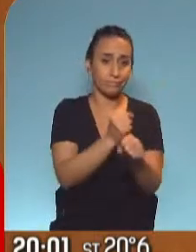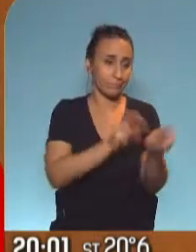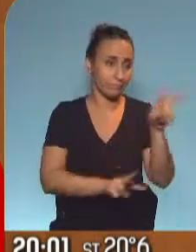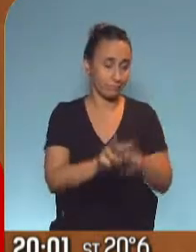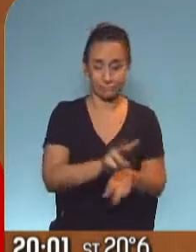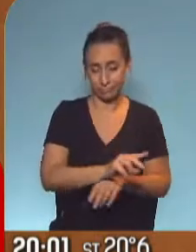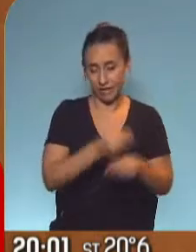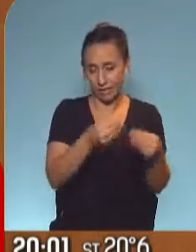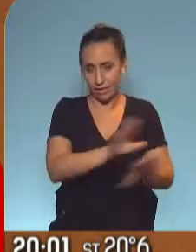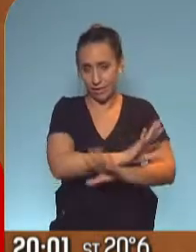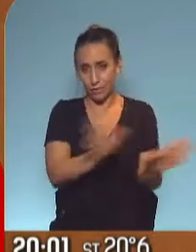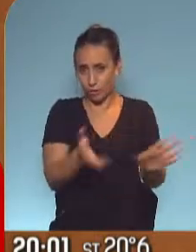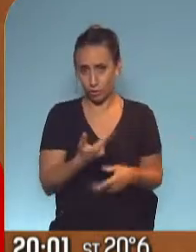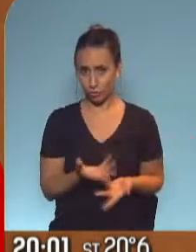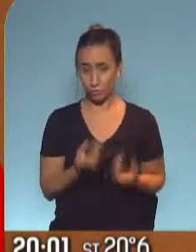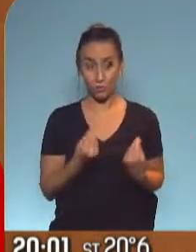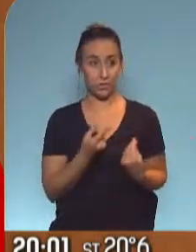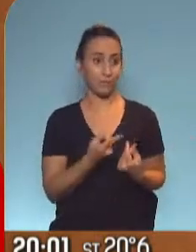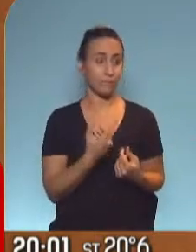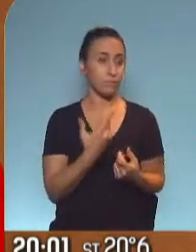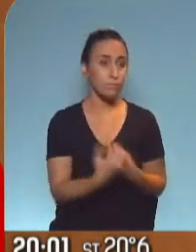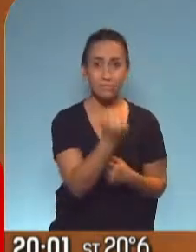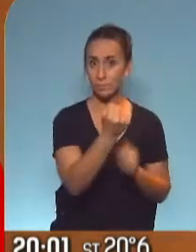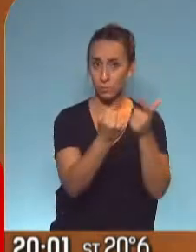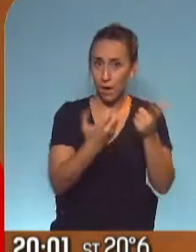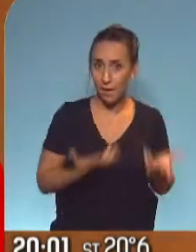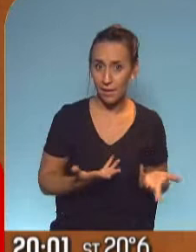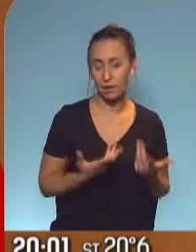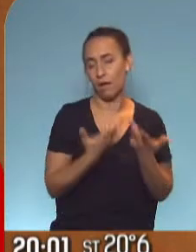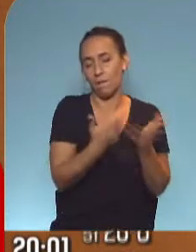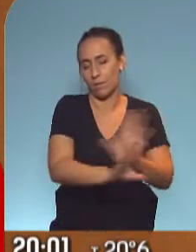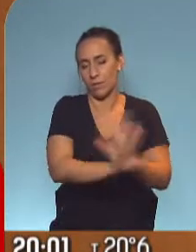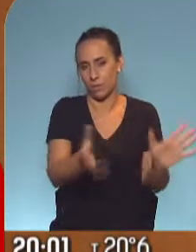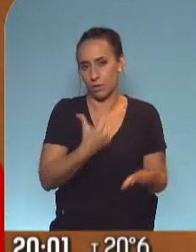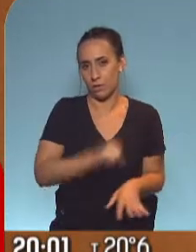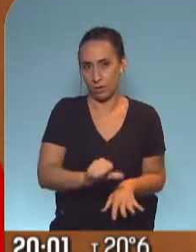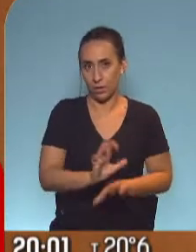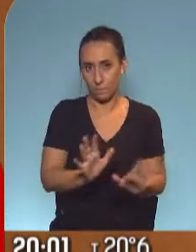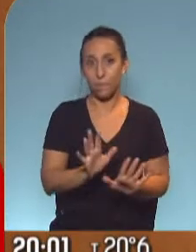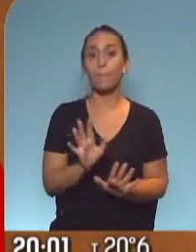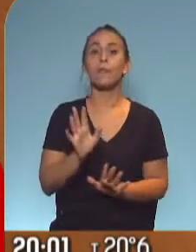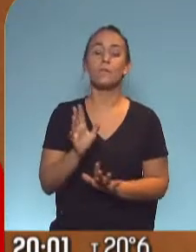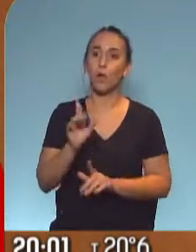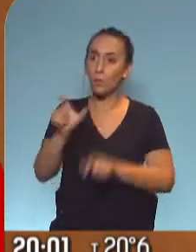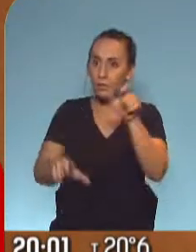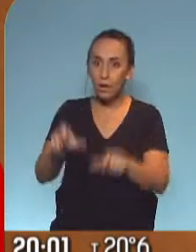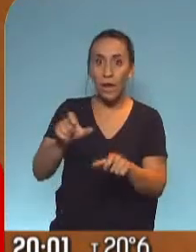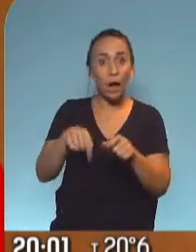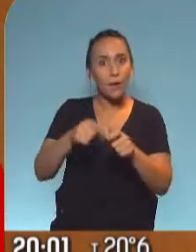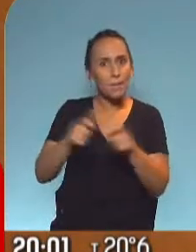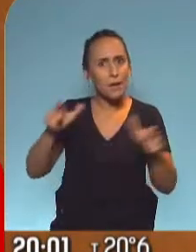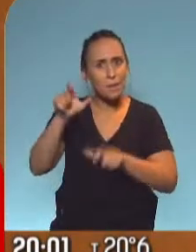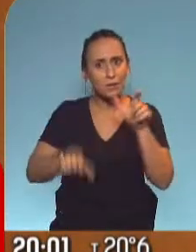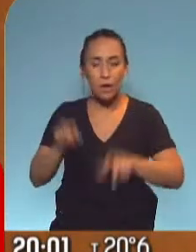de conseguirlo. Bueno, entre el tercer y el cuarto trimestre, la gente que busca trabajo ha aumentado, incluso también aumentó